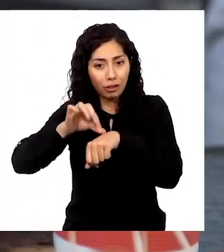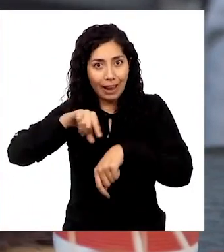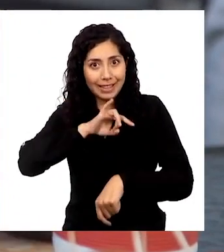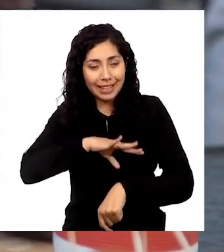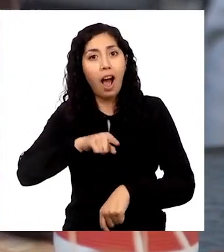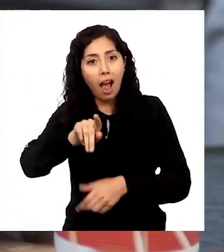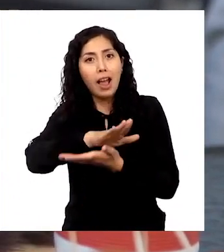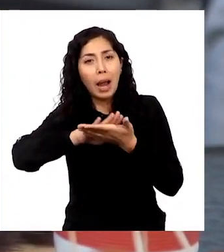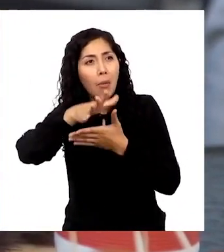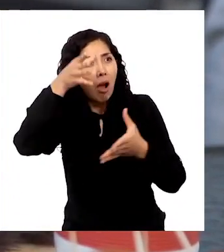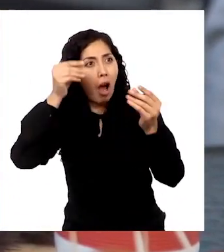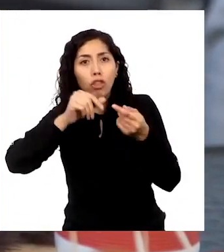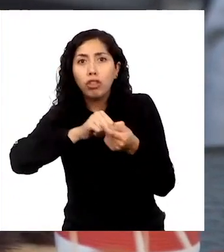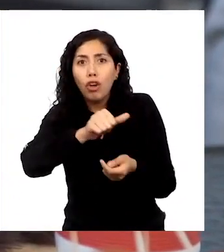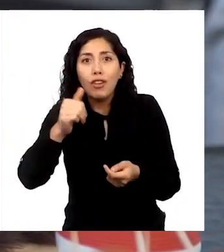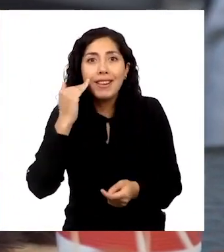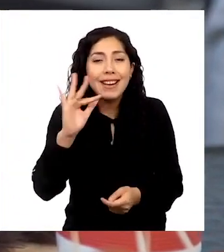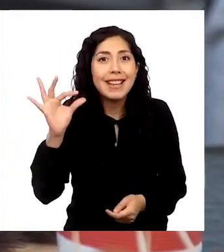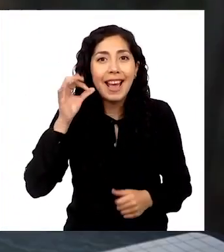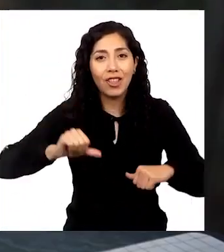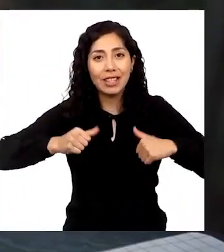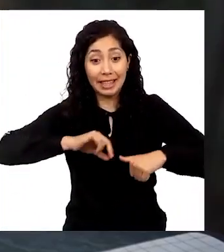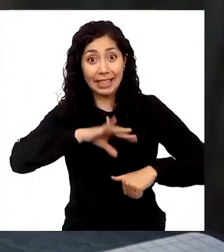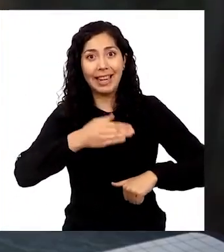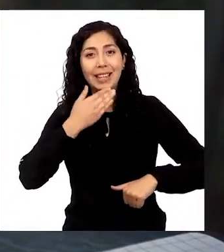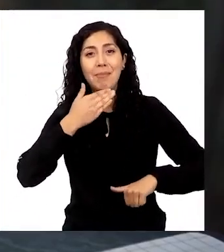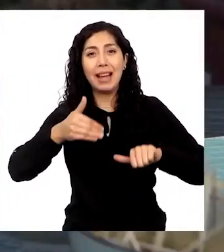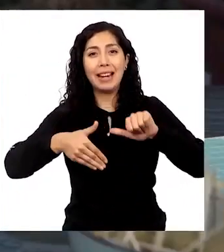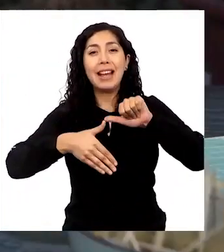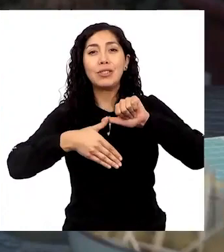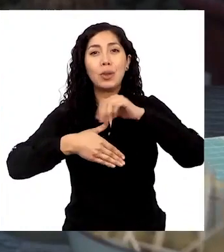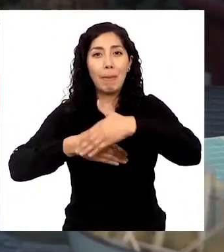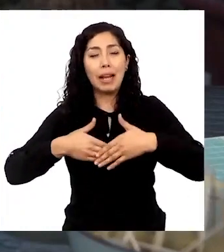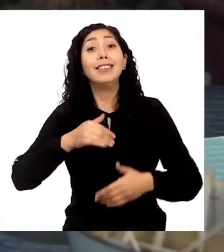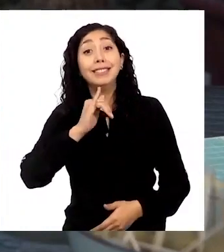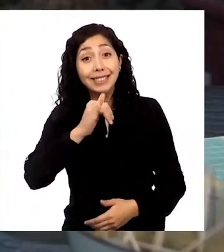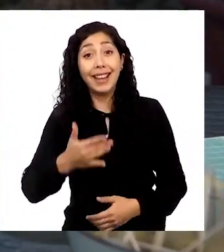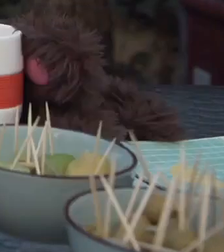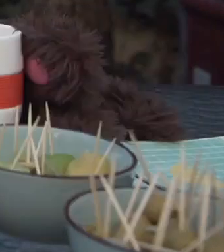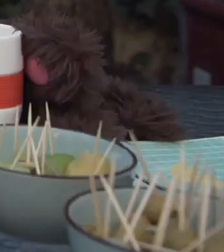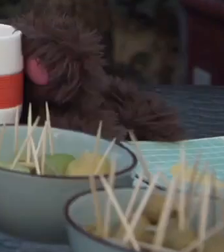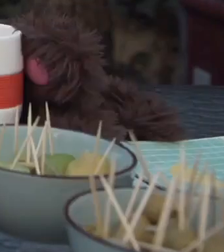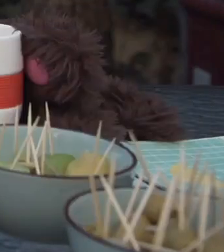¡Un ejemplo para todas las niñas y adolescentes de Chile! Y de Sudamérica. ¡Así es!